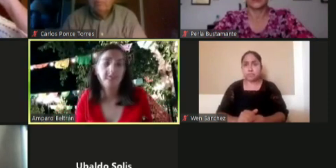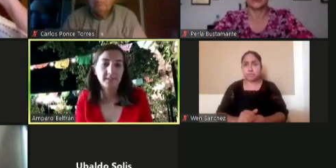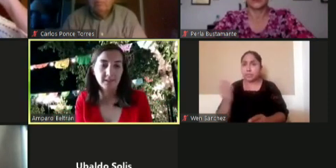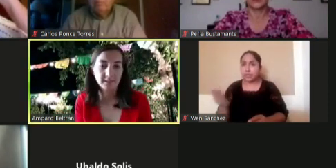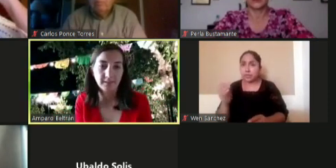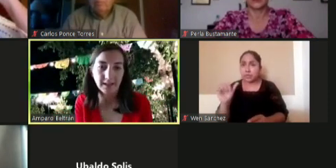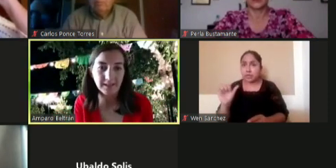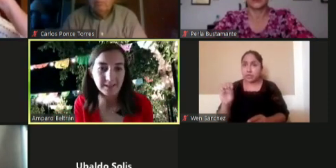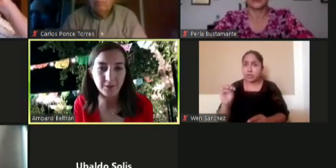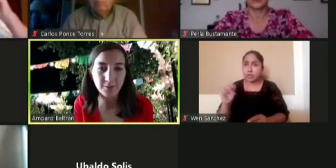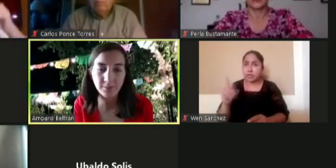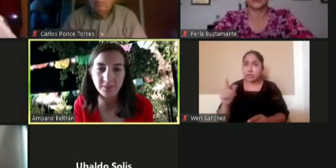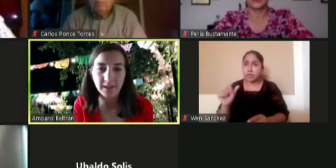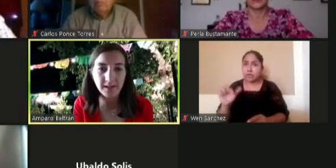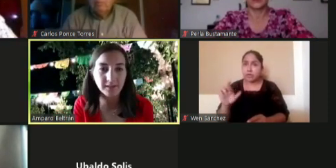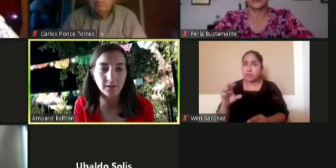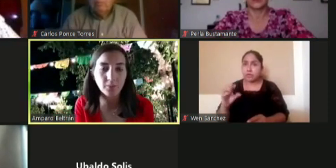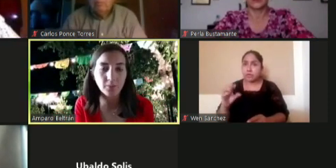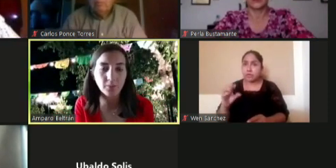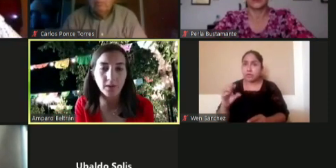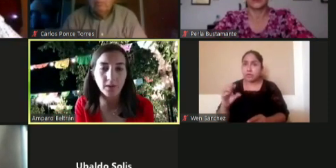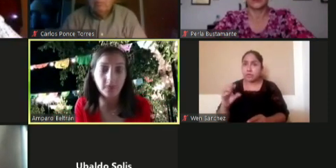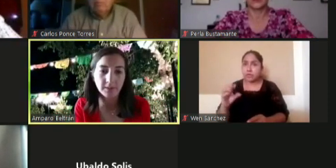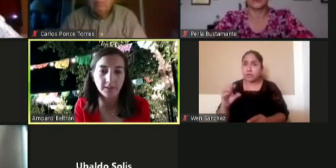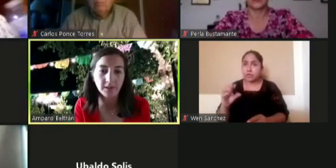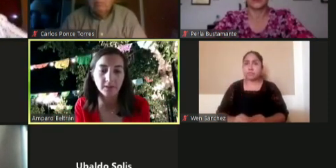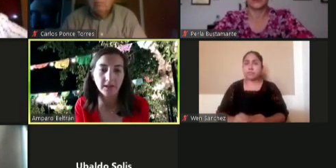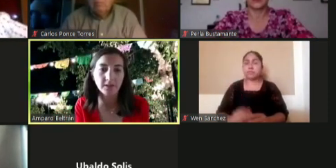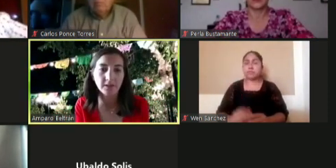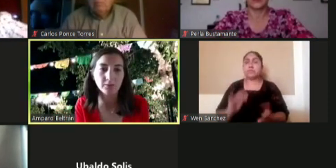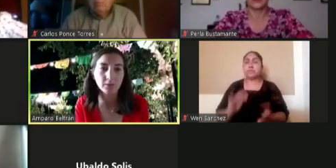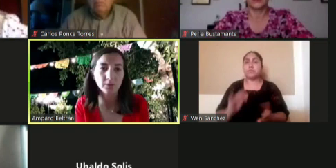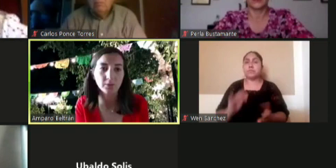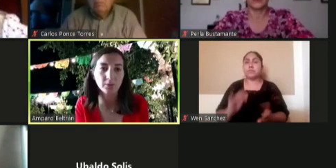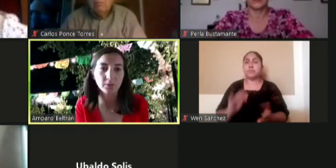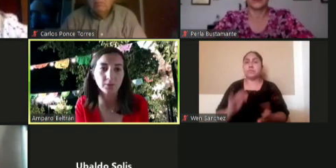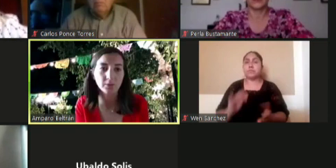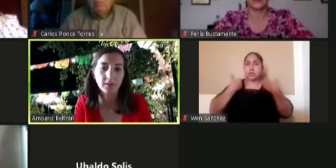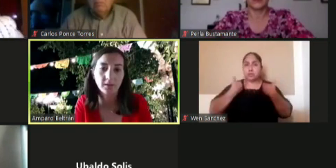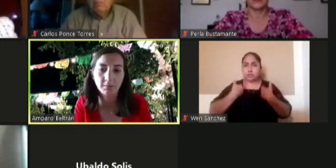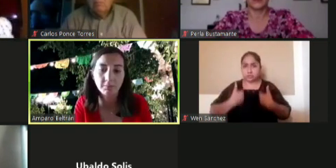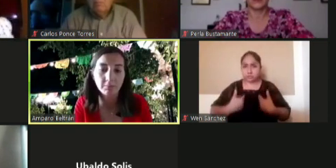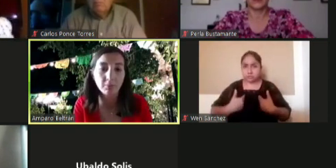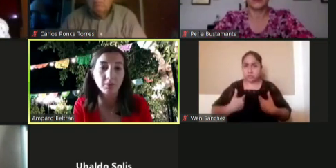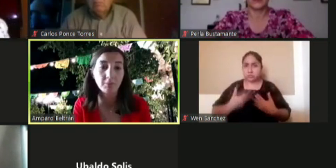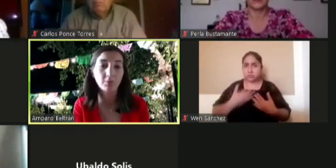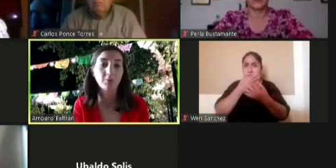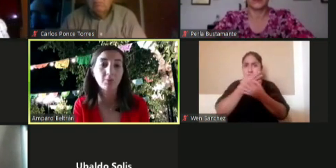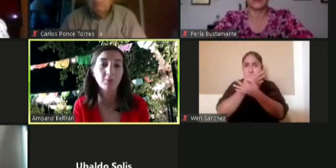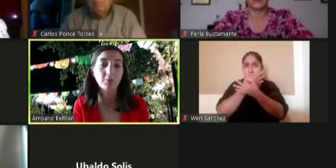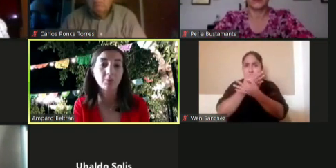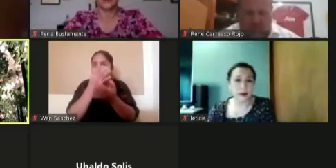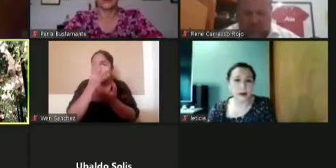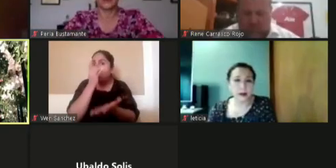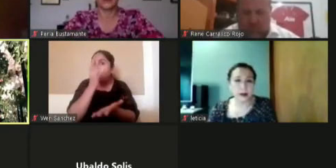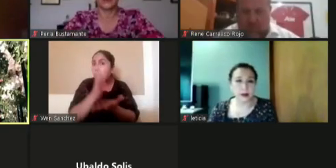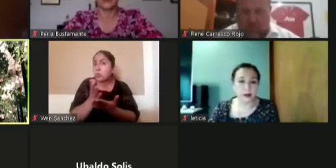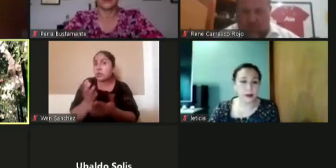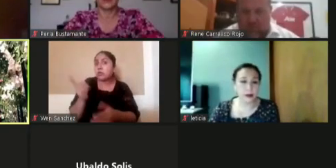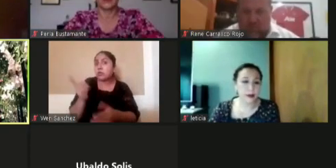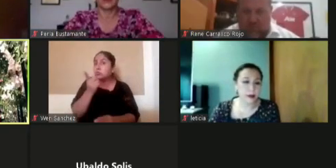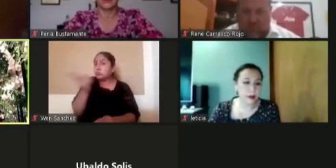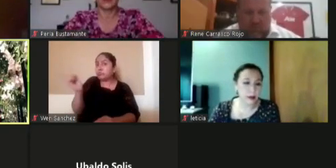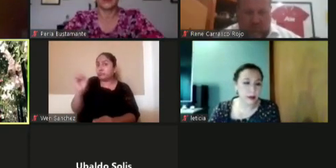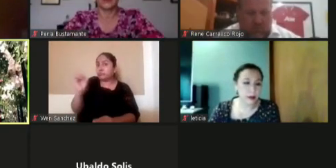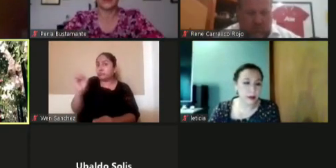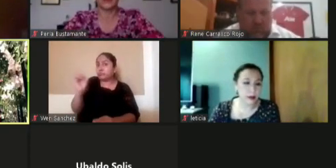Gracias, presidente. Aquí soy vocera tal cual de comentarios que han surgido desde que volvimos a discutir el tema,